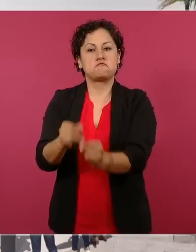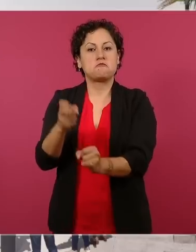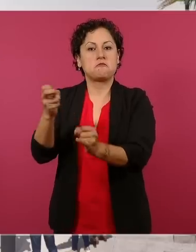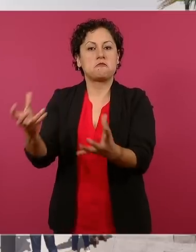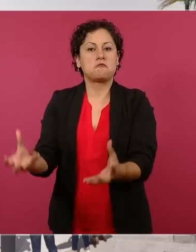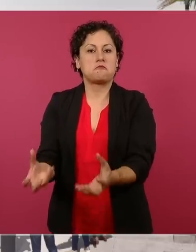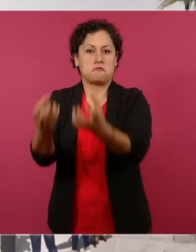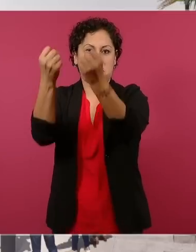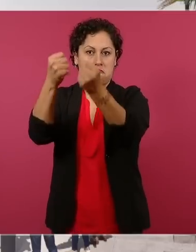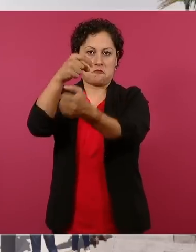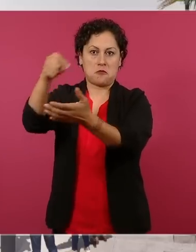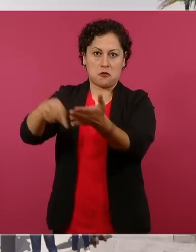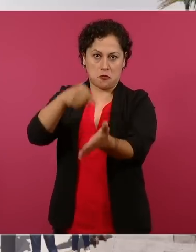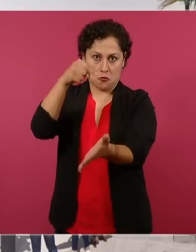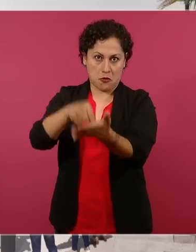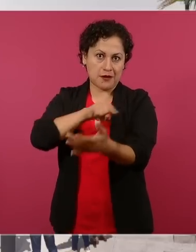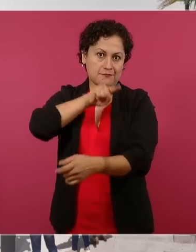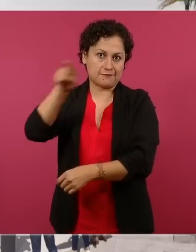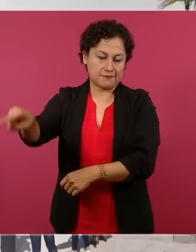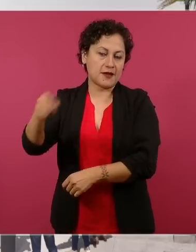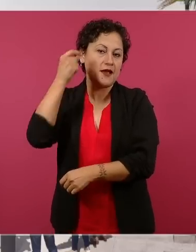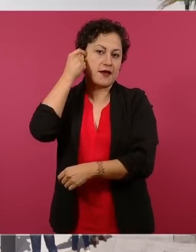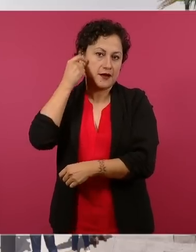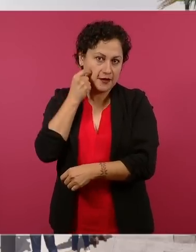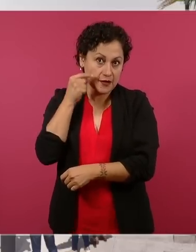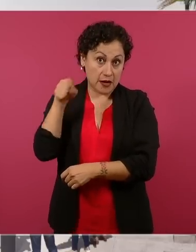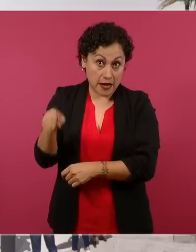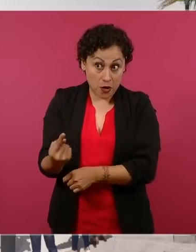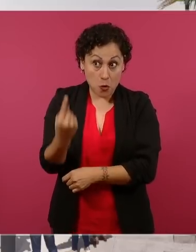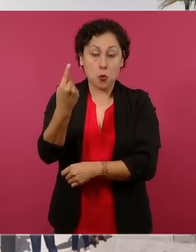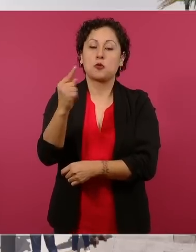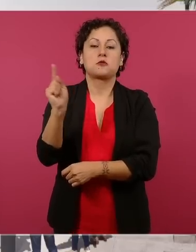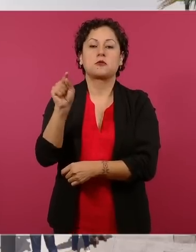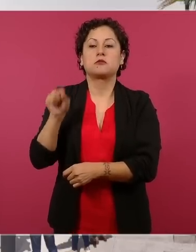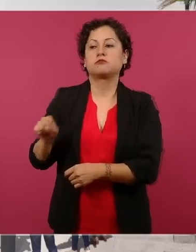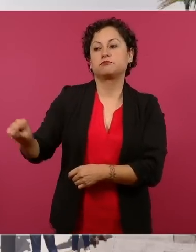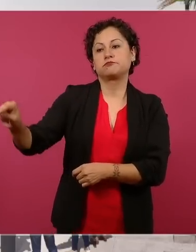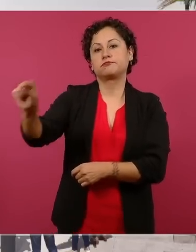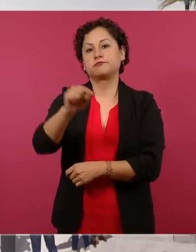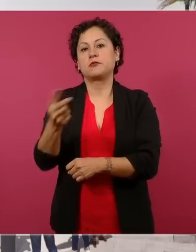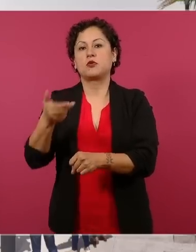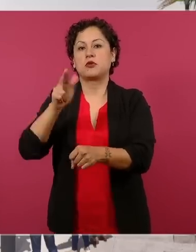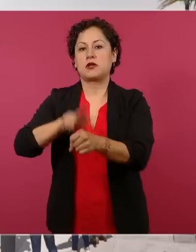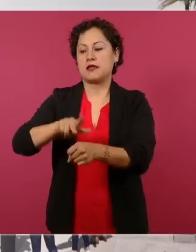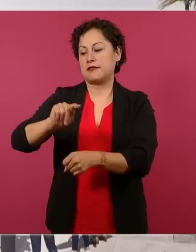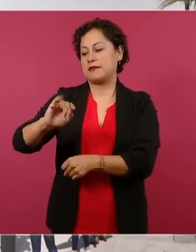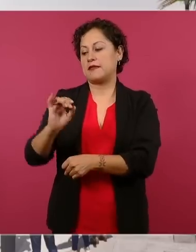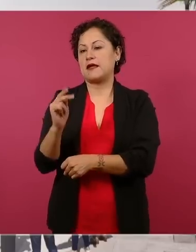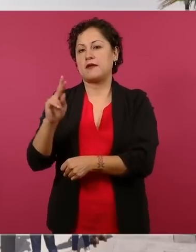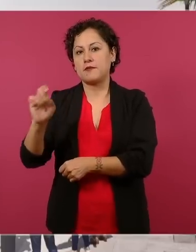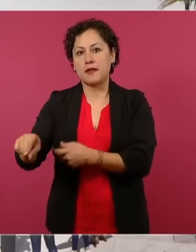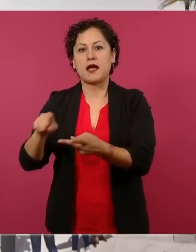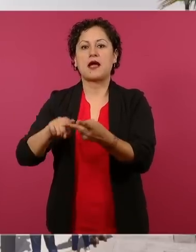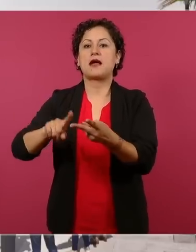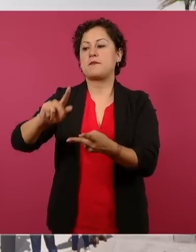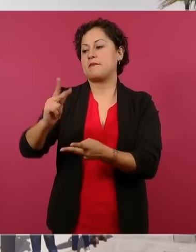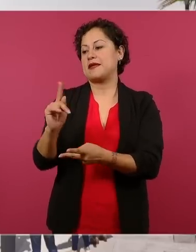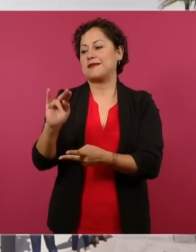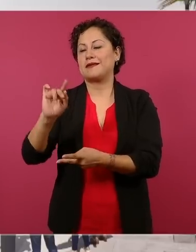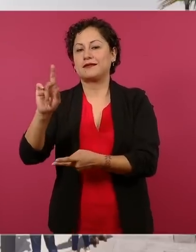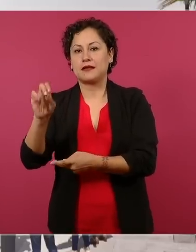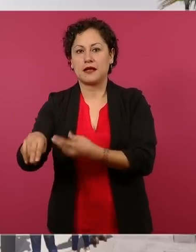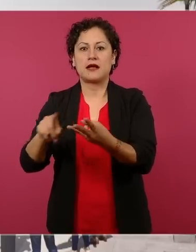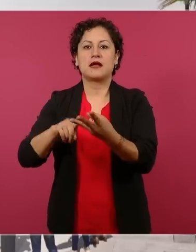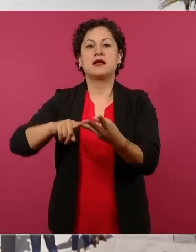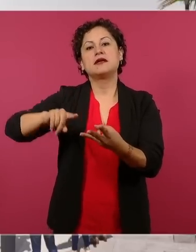en Guerrero. Pero no es el único, también se concluyeron el hospital de Tecpan de Galeana, el hospital de Petatlán, el de San